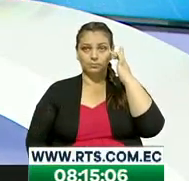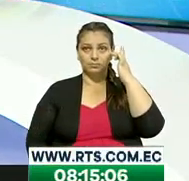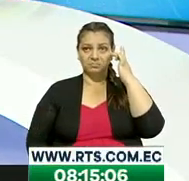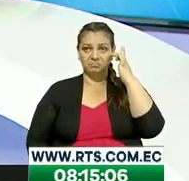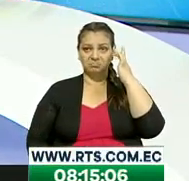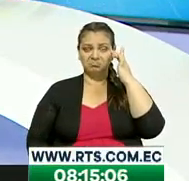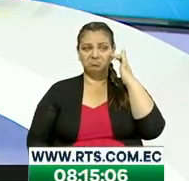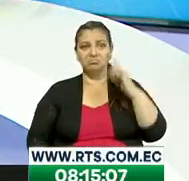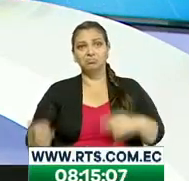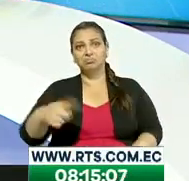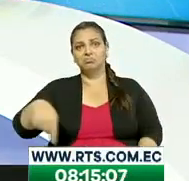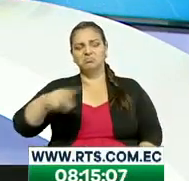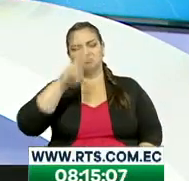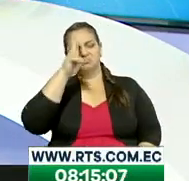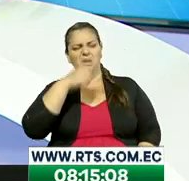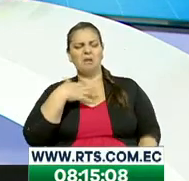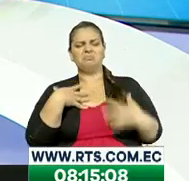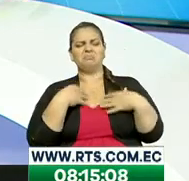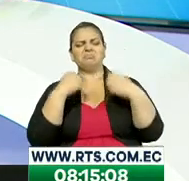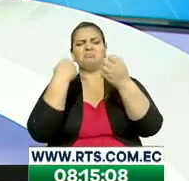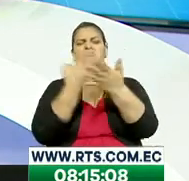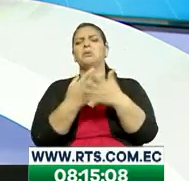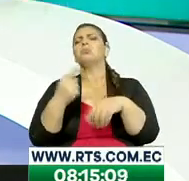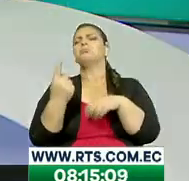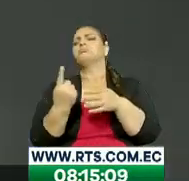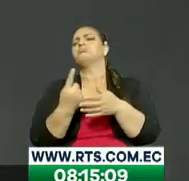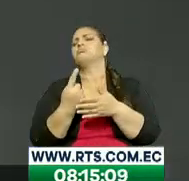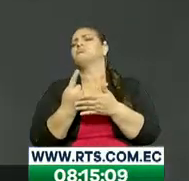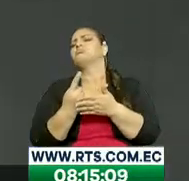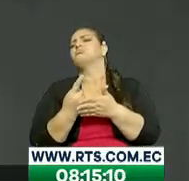le hacen nada. Veamos.